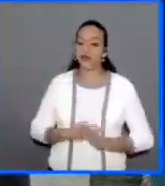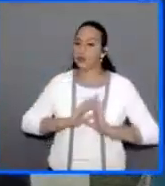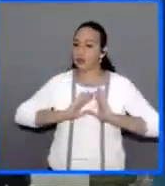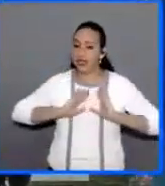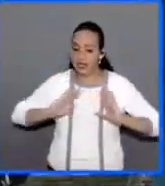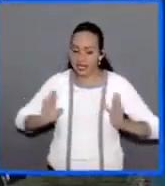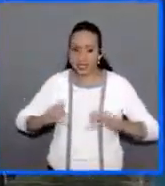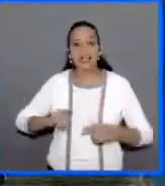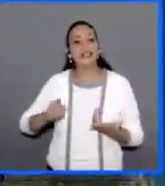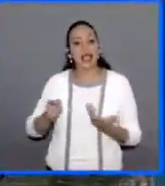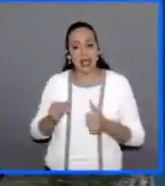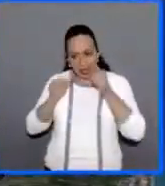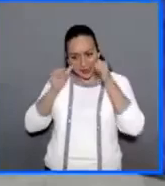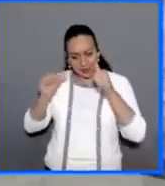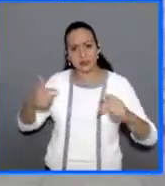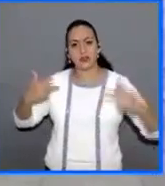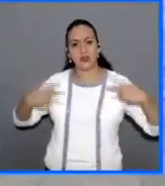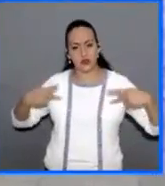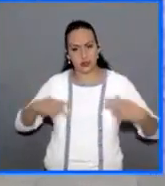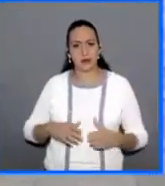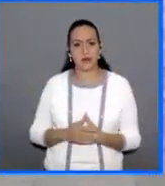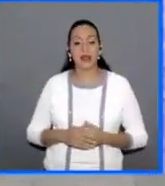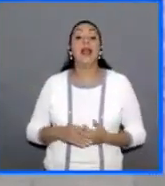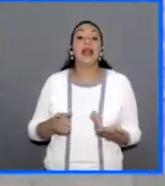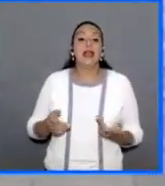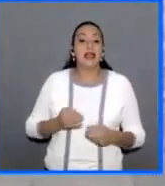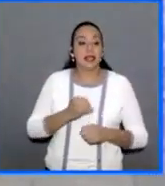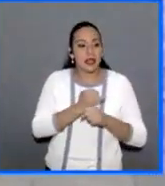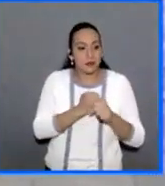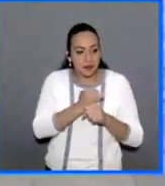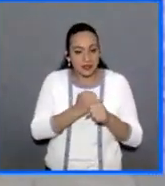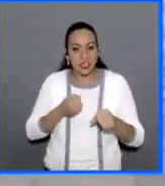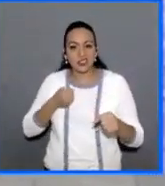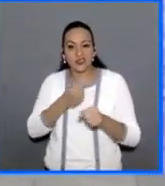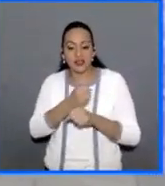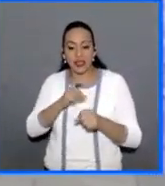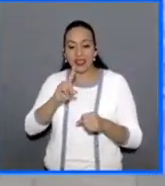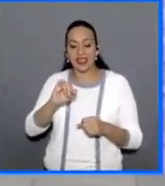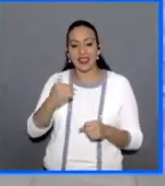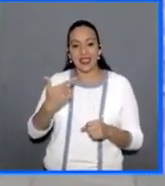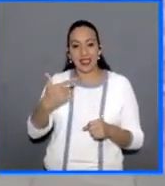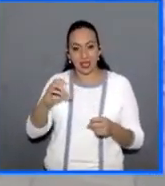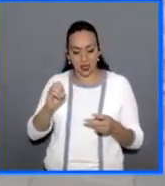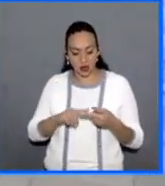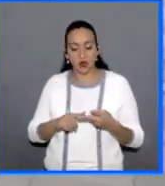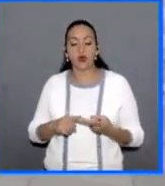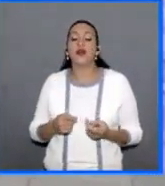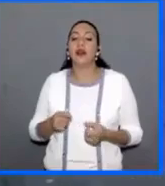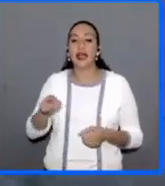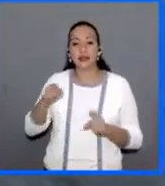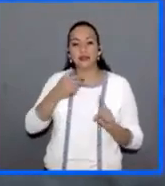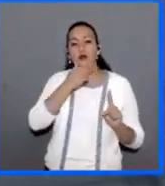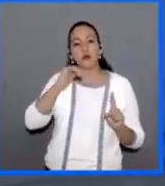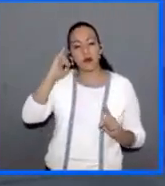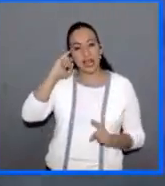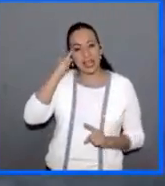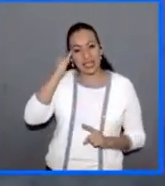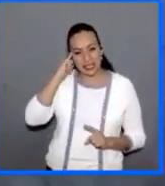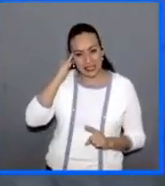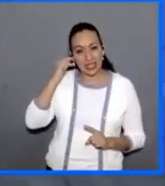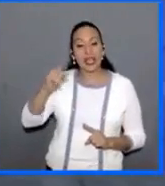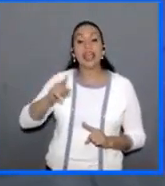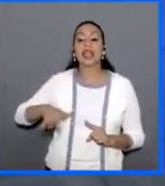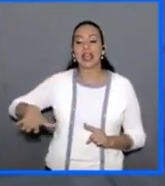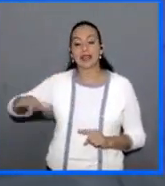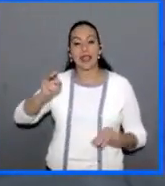y evitar el cierre de la investigación por tortura contra Diego Fernando Bonilla, indígena ñuú de la Sierra Norte del estado,